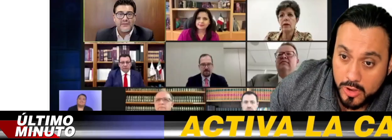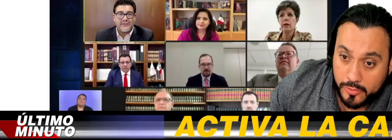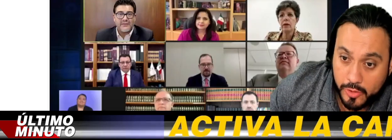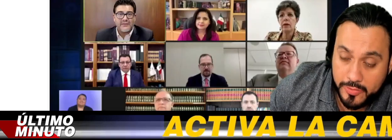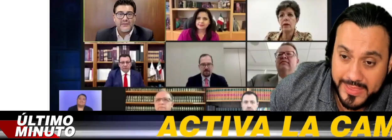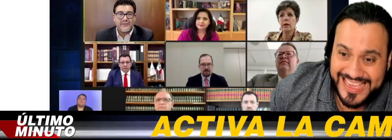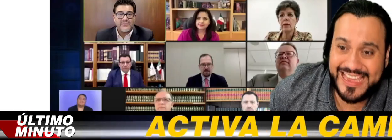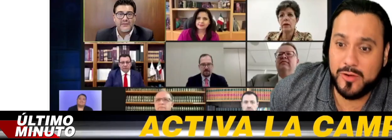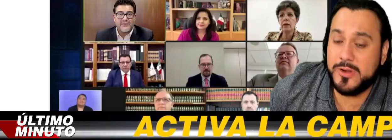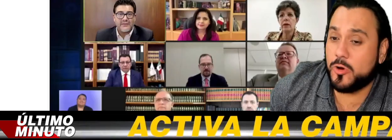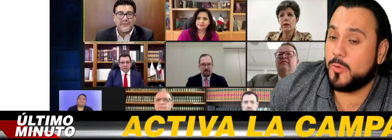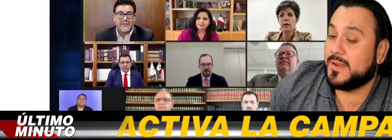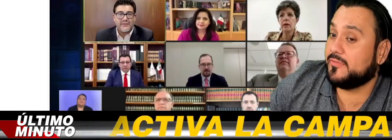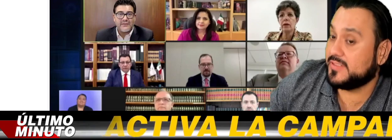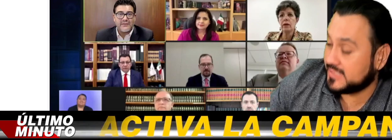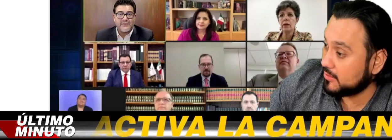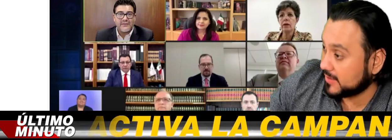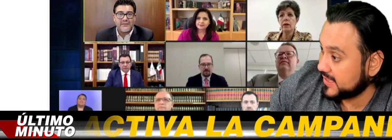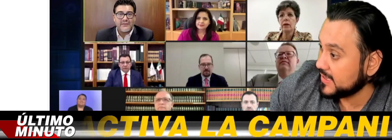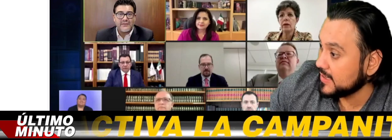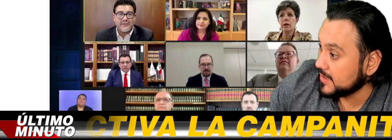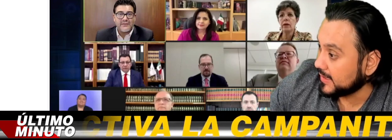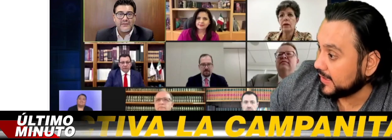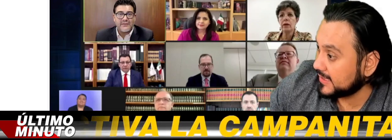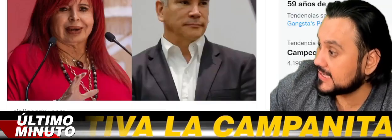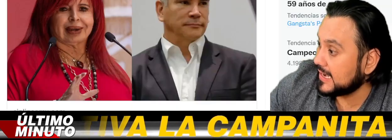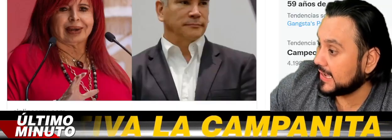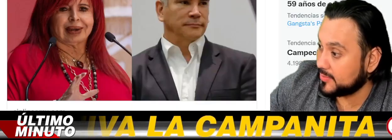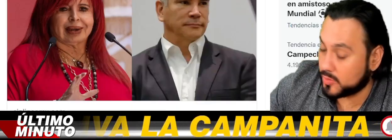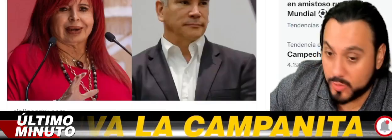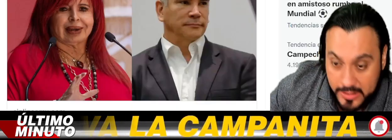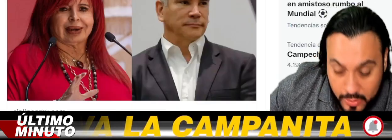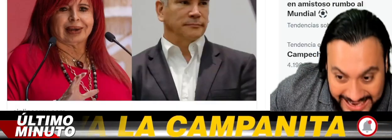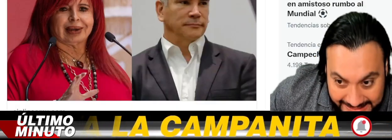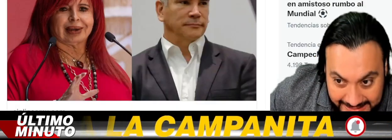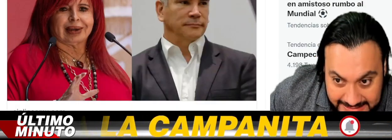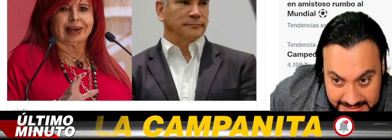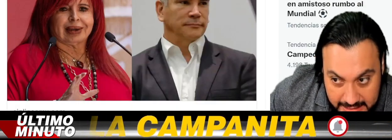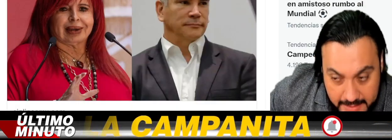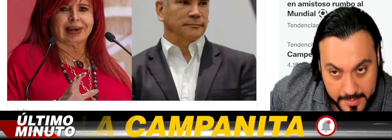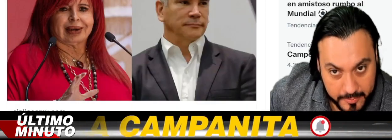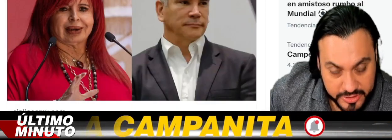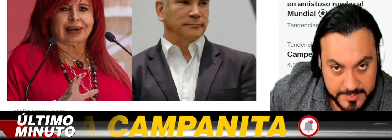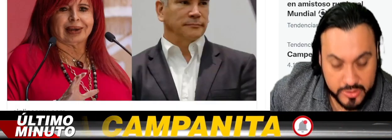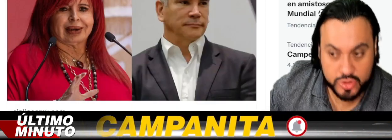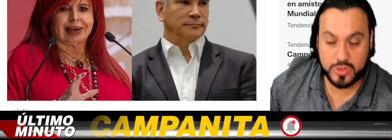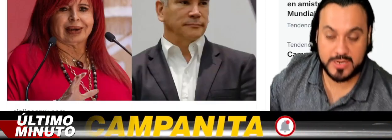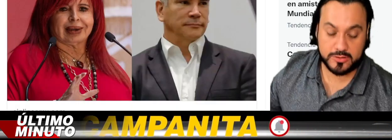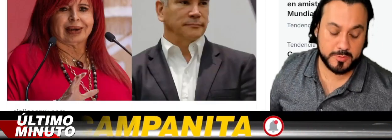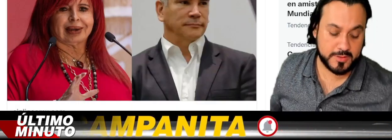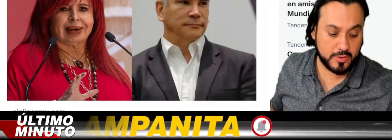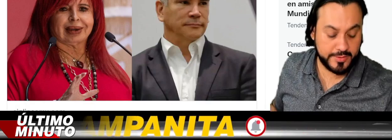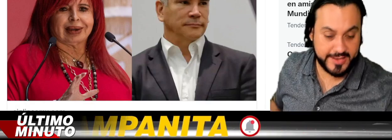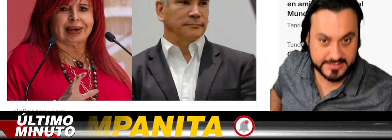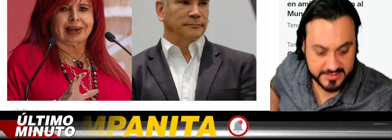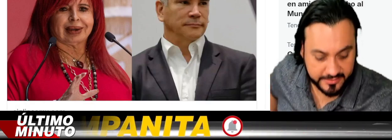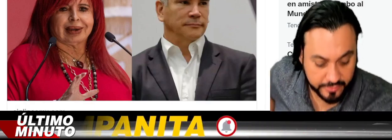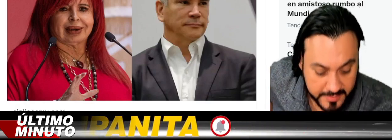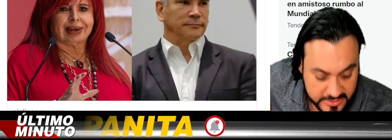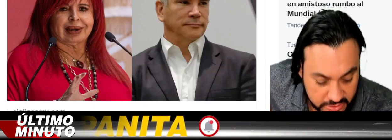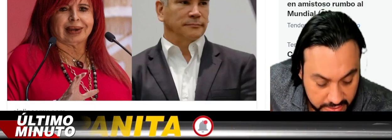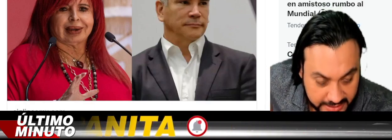donde el único beneficiado aquí es Alejandro Moreno Cárdenas Vámonos amigos con el intro del vídeo